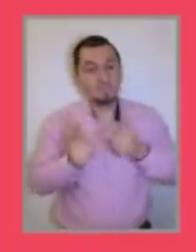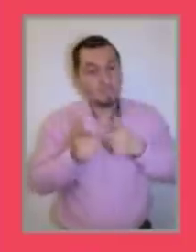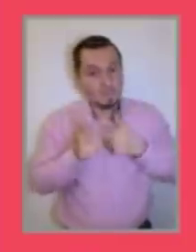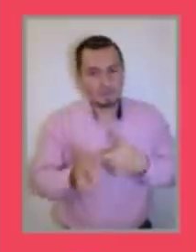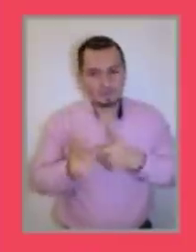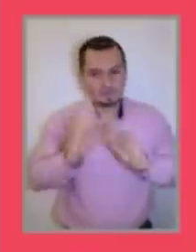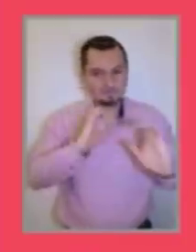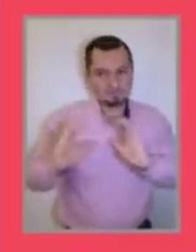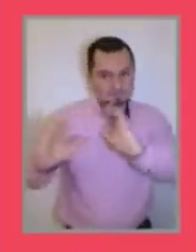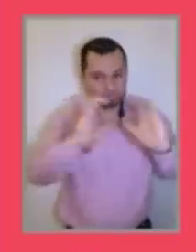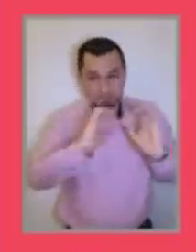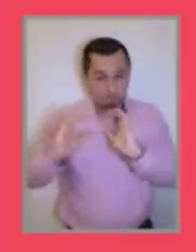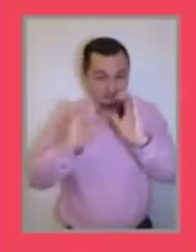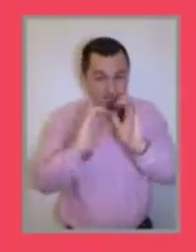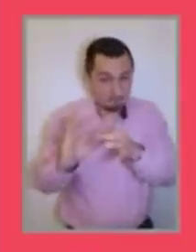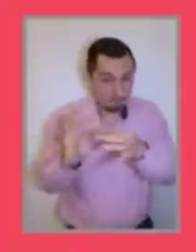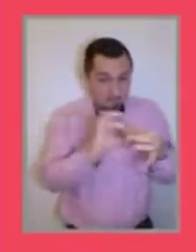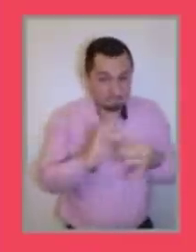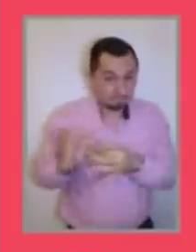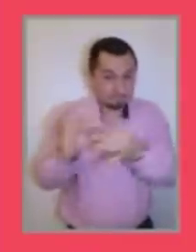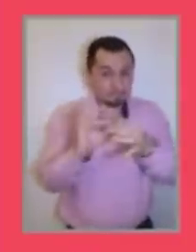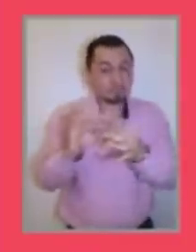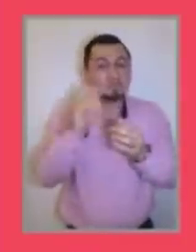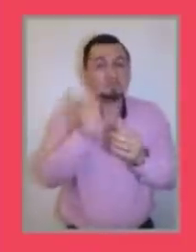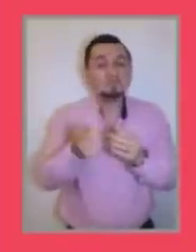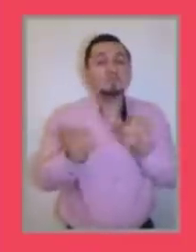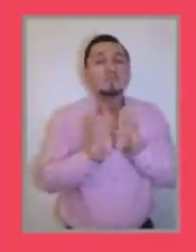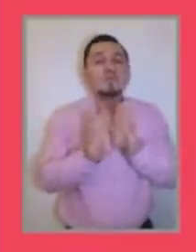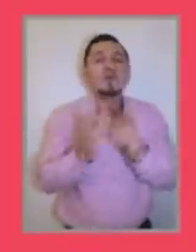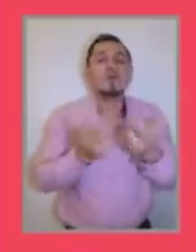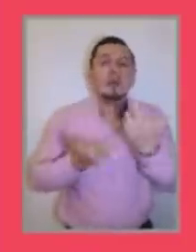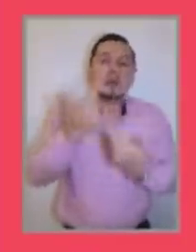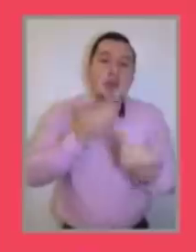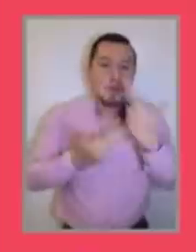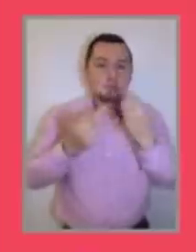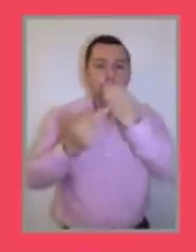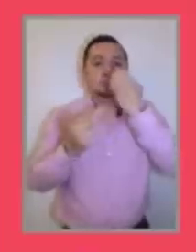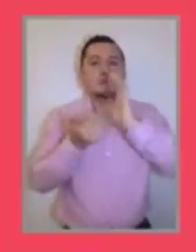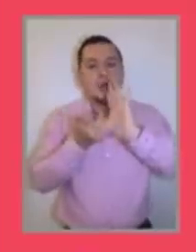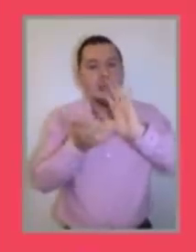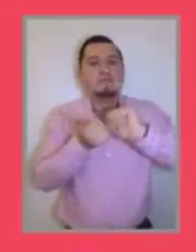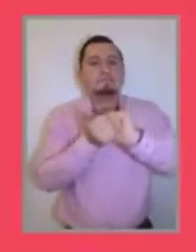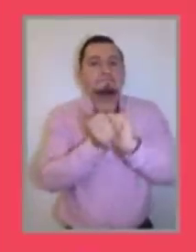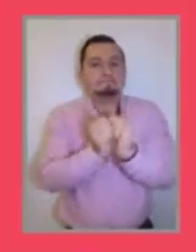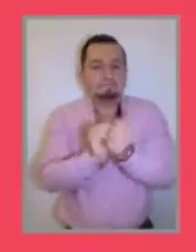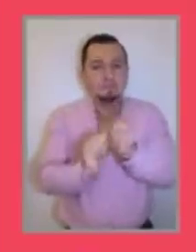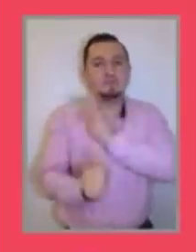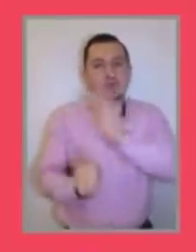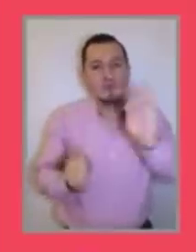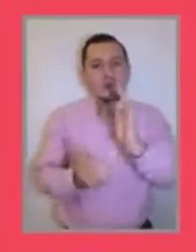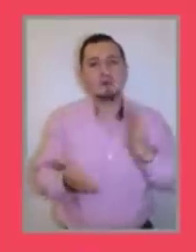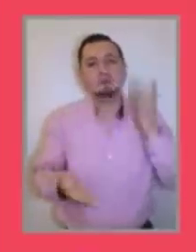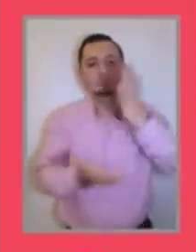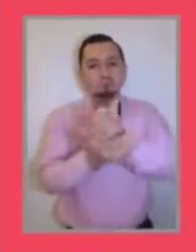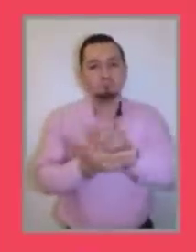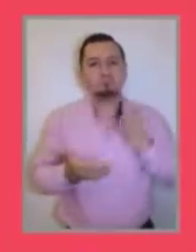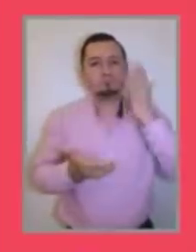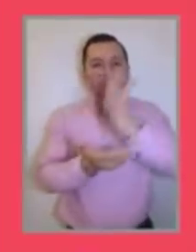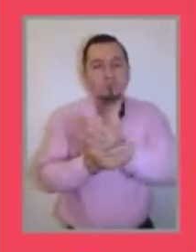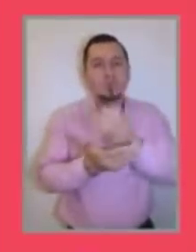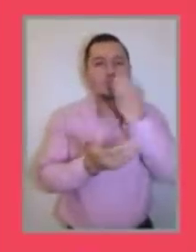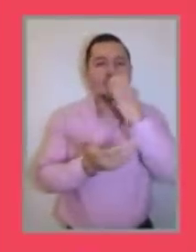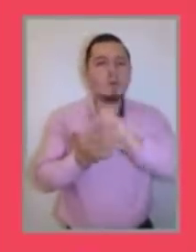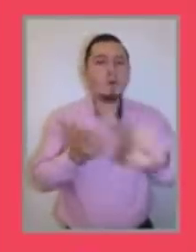manera específica la manera como haríamos el regreso gradual a las clases presenciales. Le encargamos coordinar esta